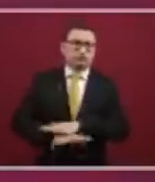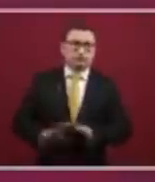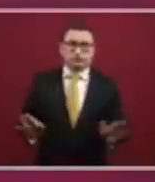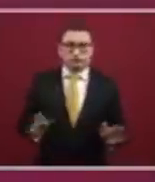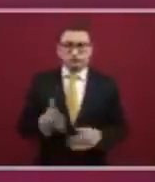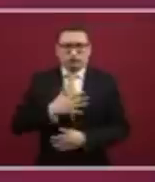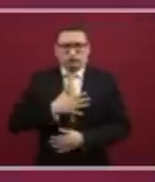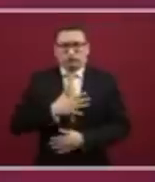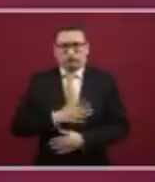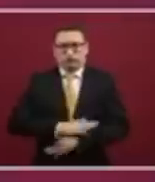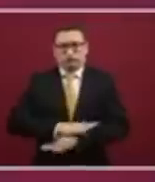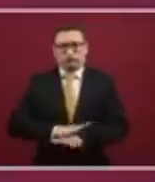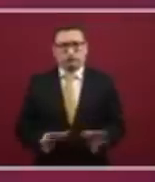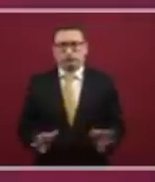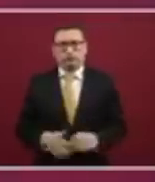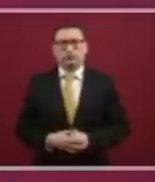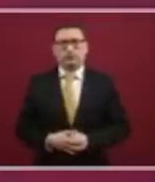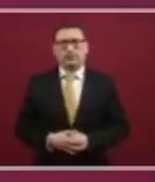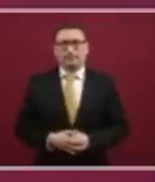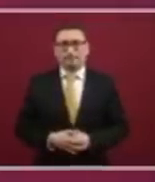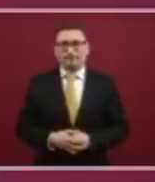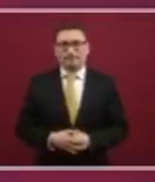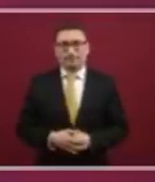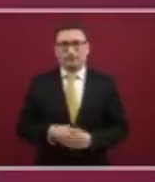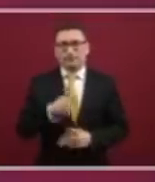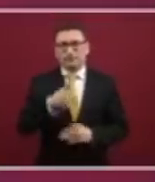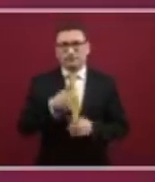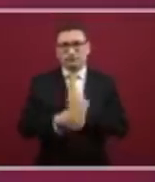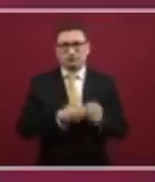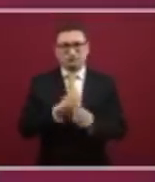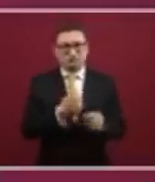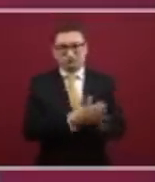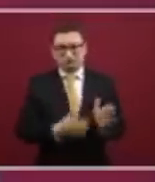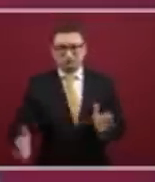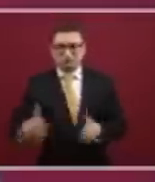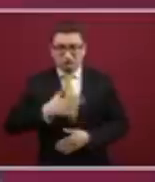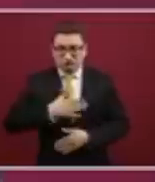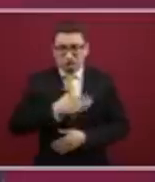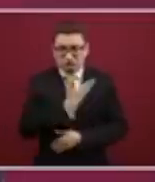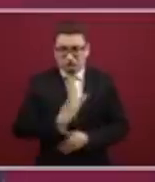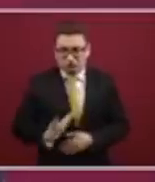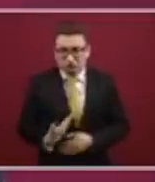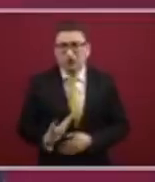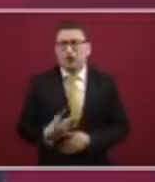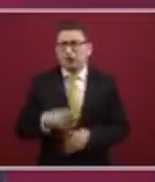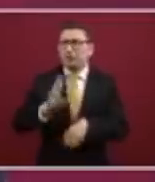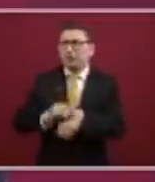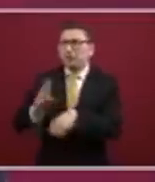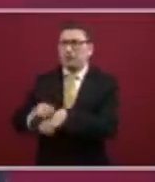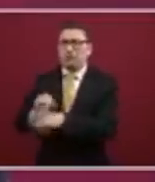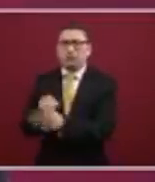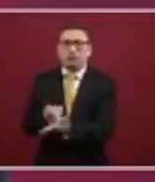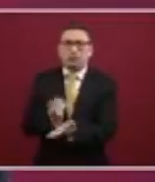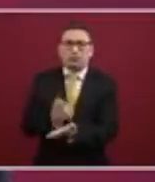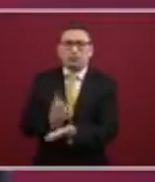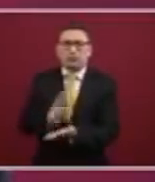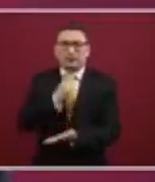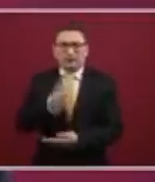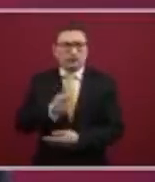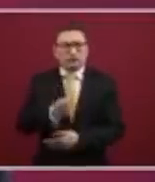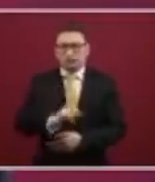esa facultad y durante el sexenio no va a haber condonaciones de impuestos.